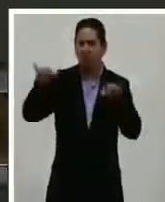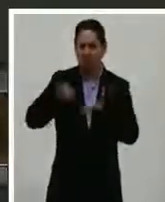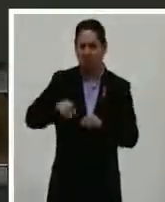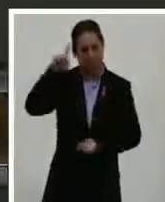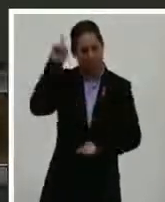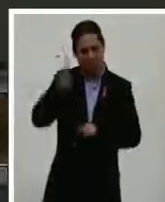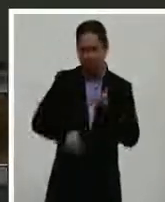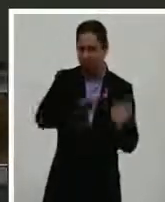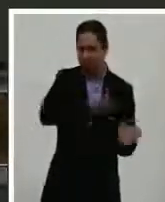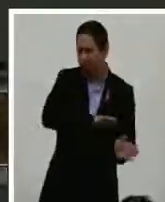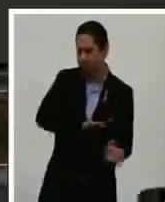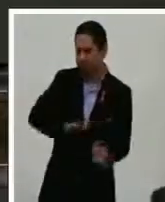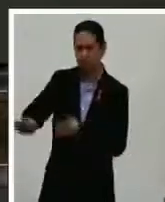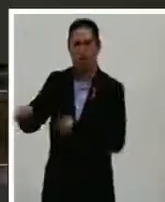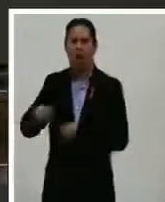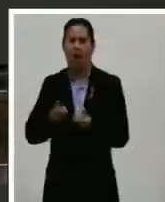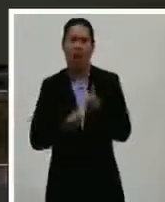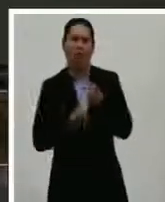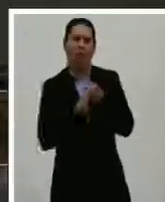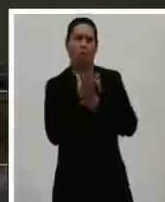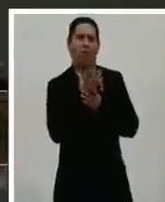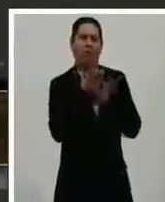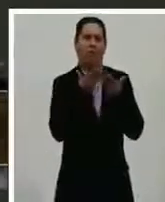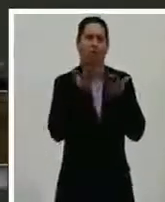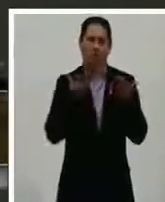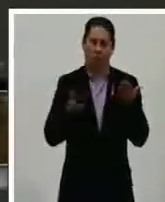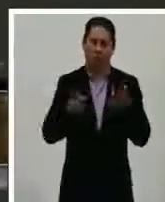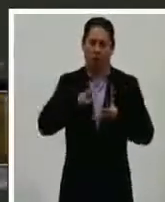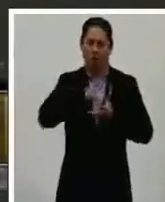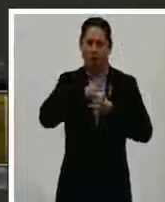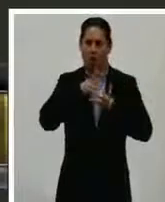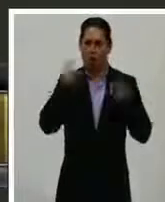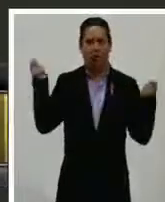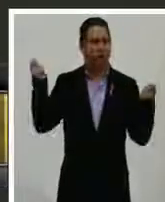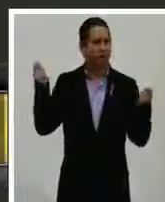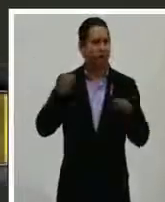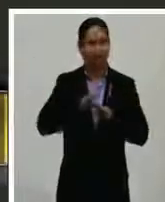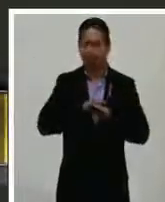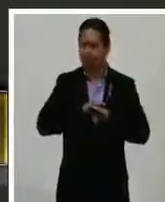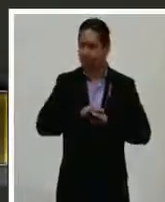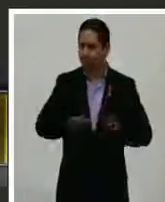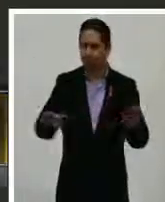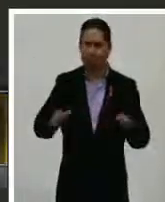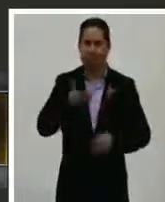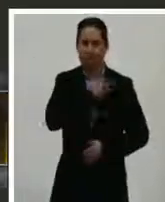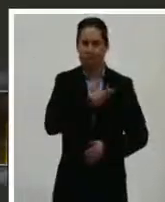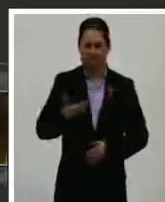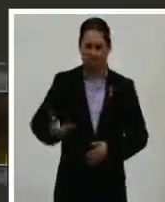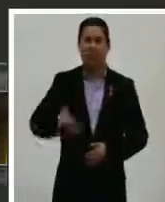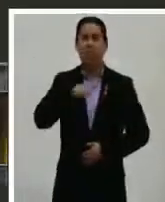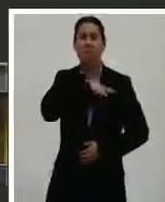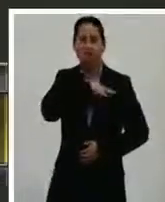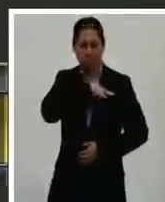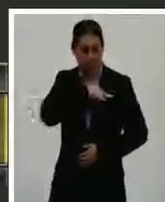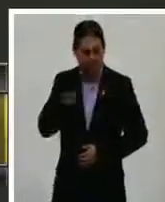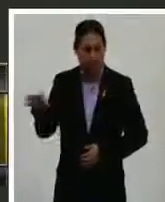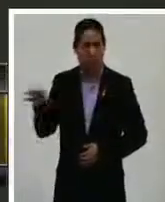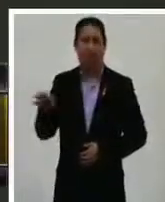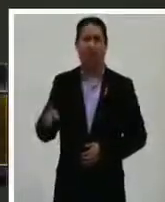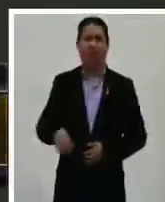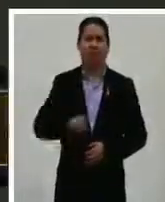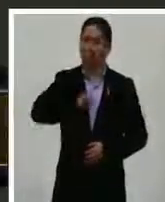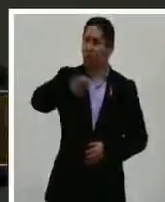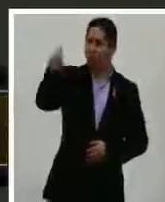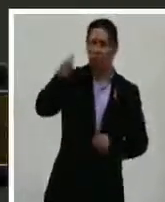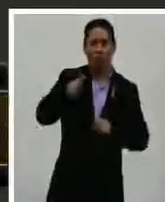clase política przybilla la desaparición del fuero constitucional al presidente de la república y a otras figuras